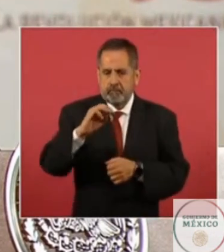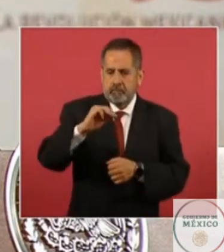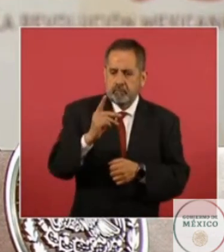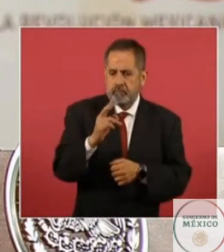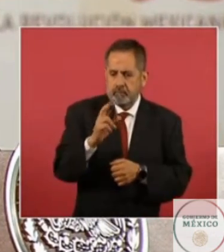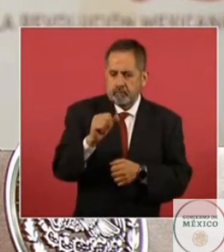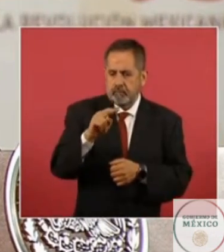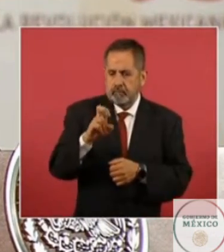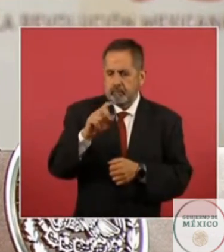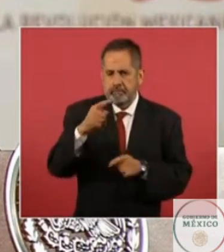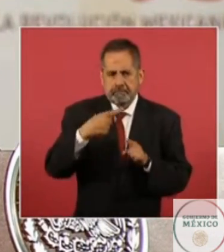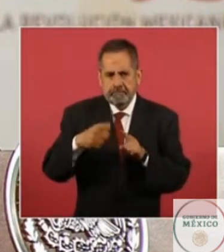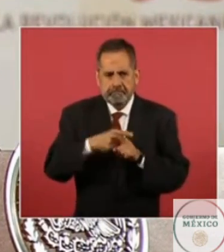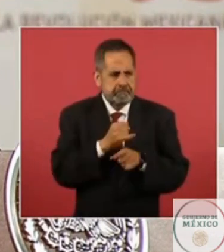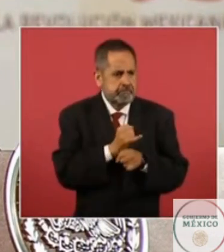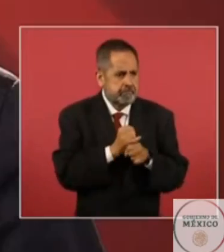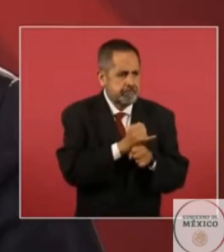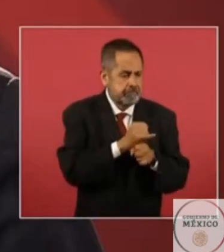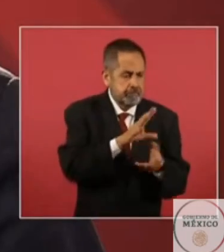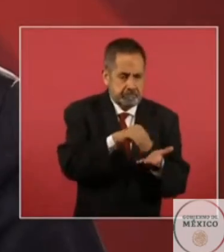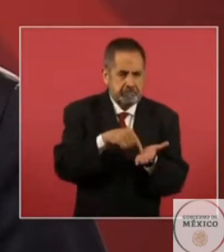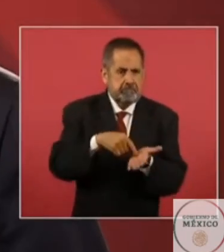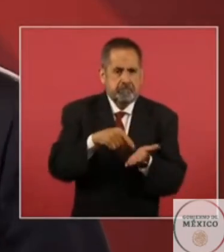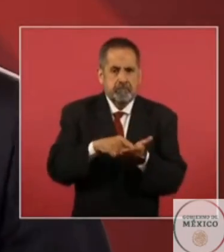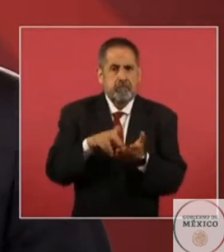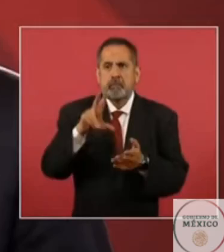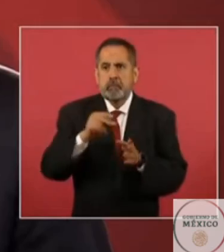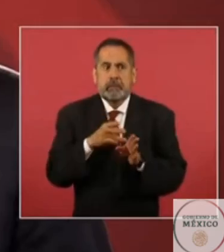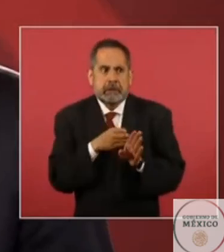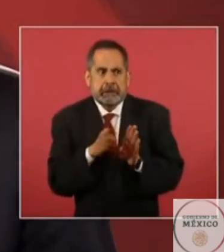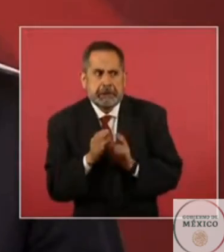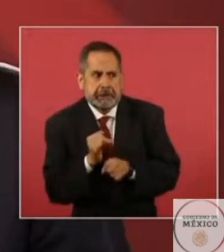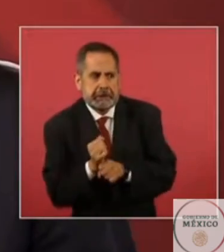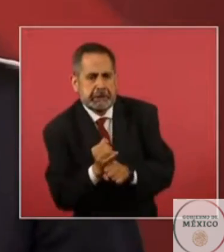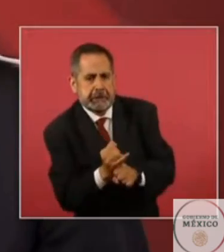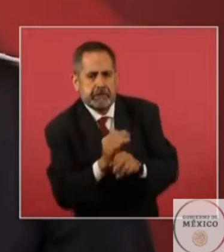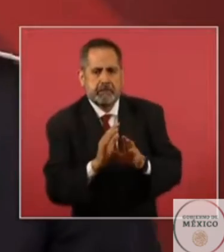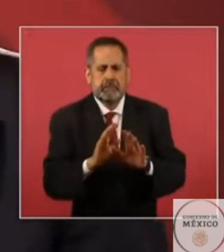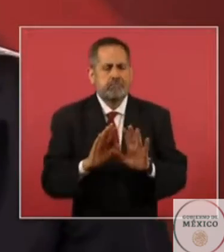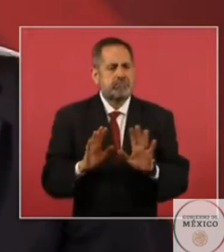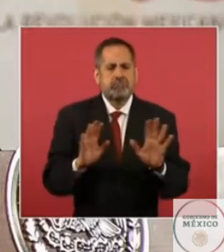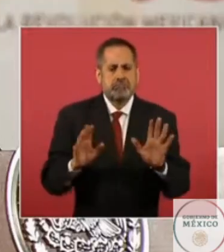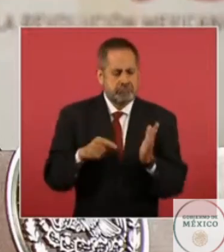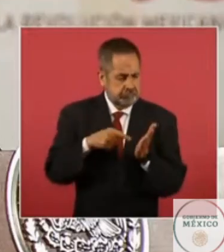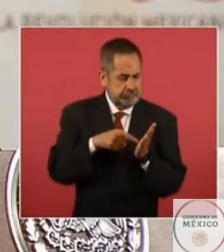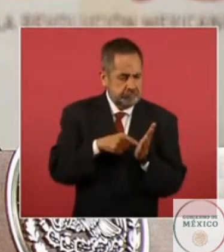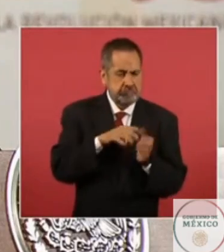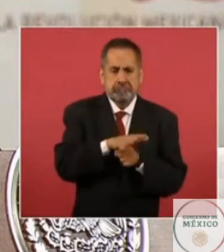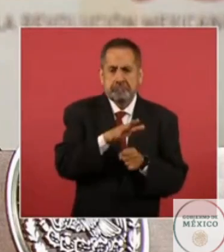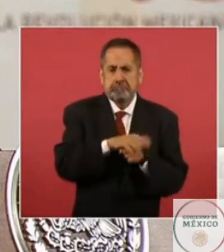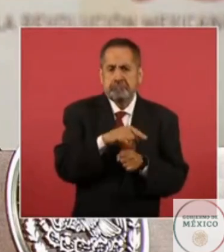investigación y hay que preservar pues la presunción de inocencia, ¿no?